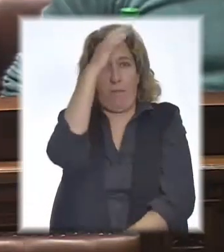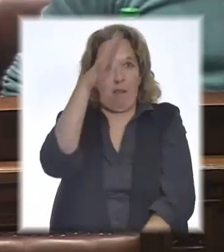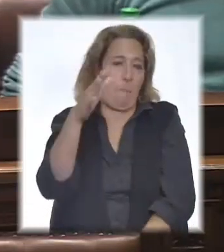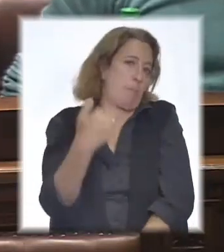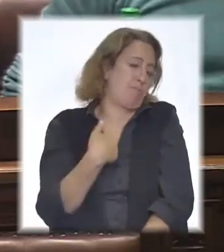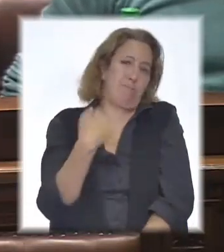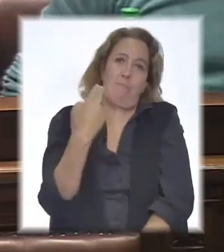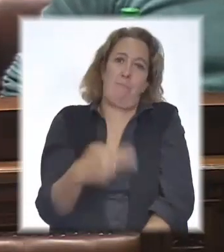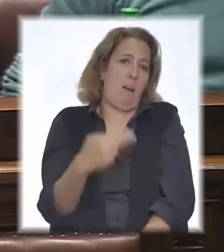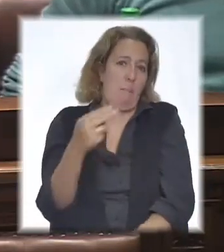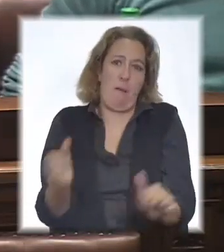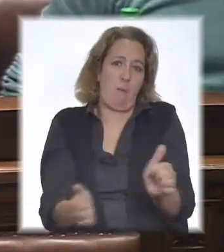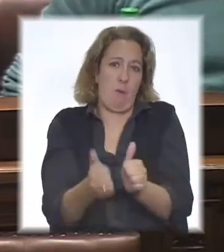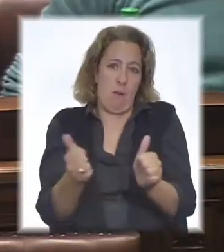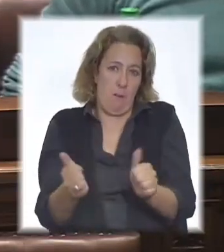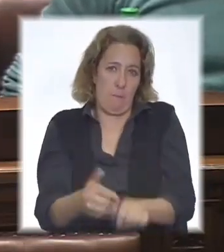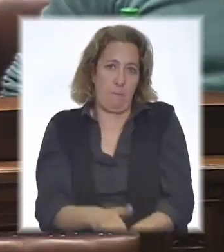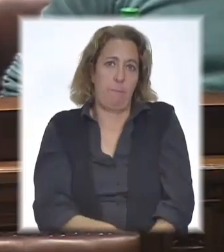lo haría presidente